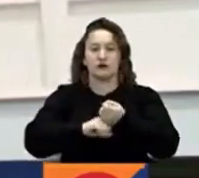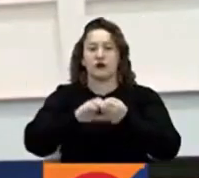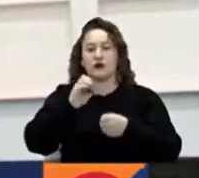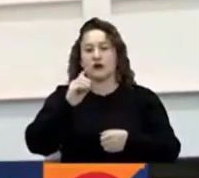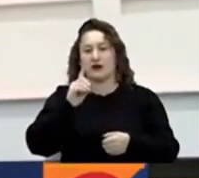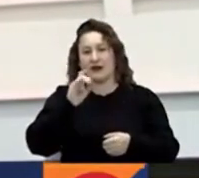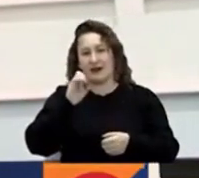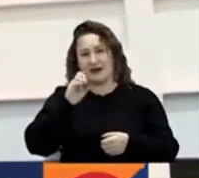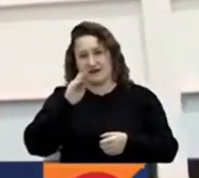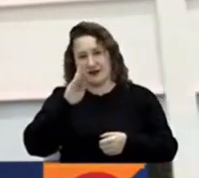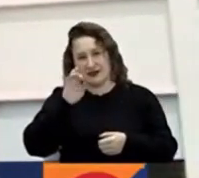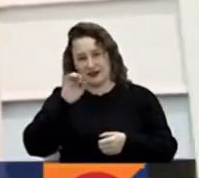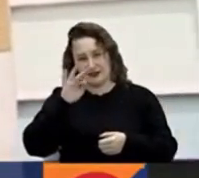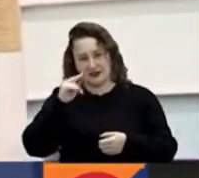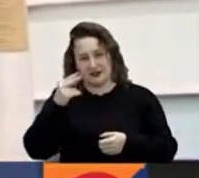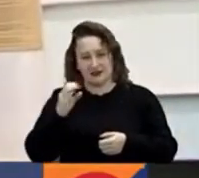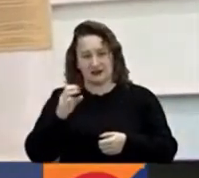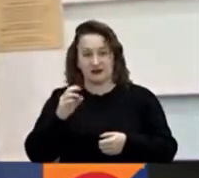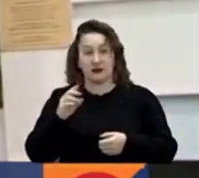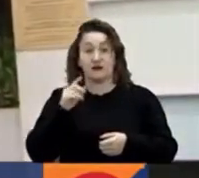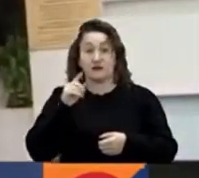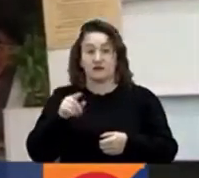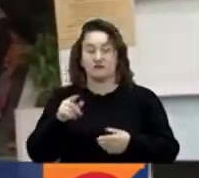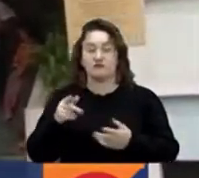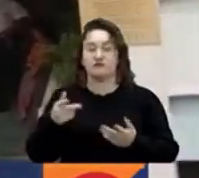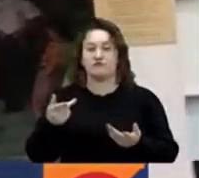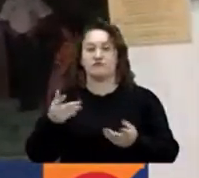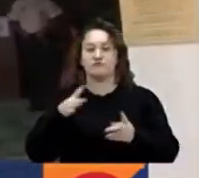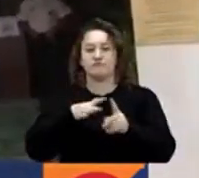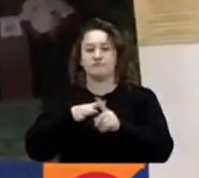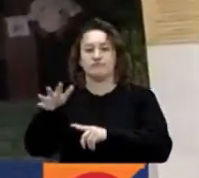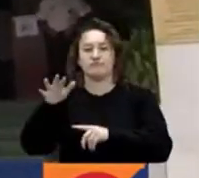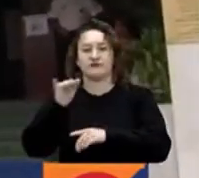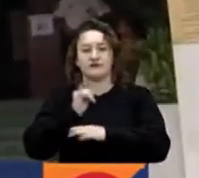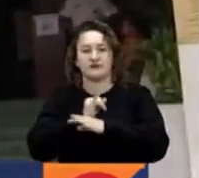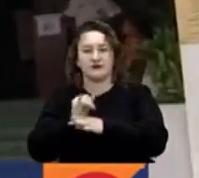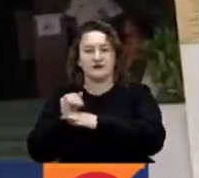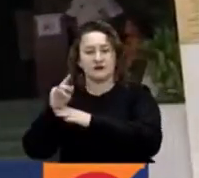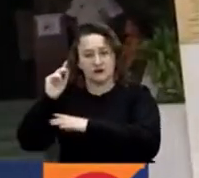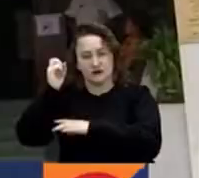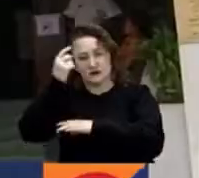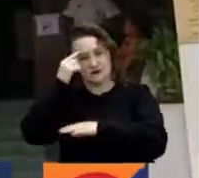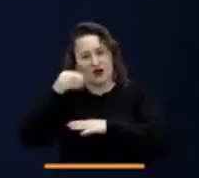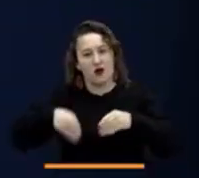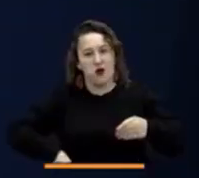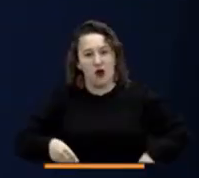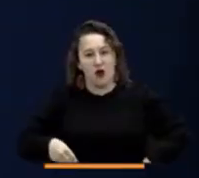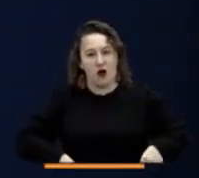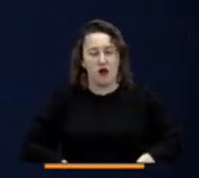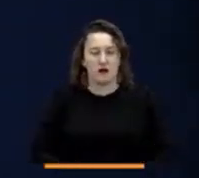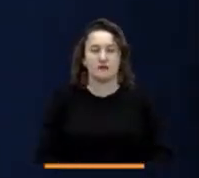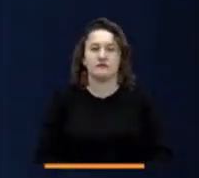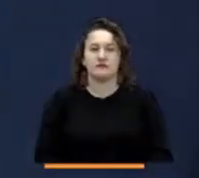Odebrecht, cuando desmantelaba estructuras que permeaban instituciones gubernamentales con corrupción.